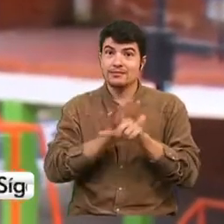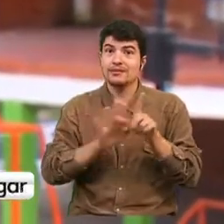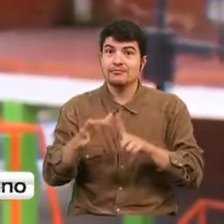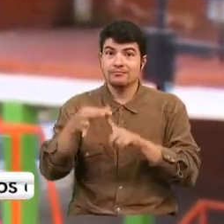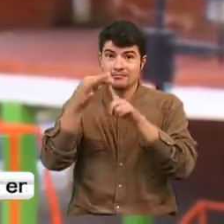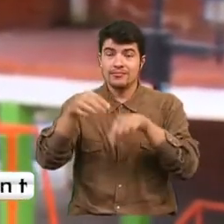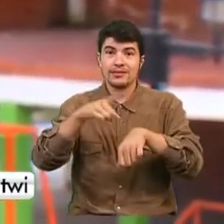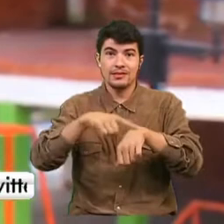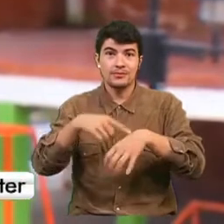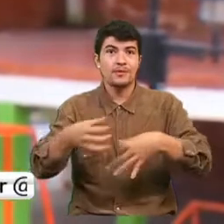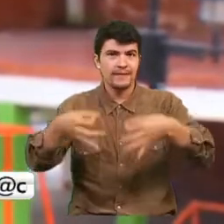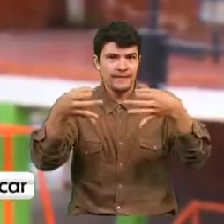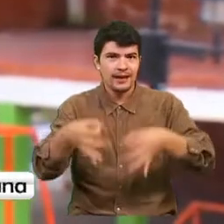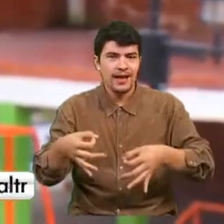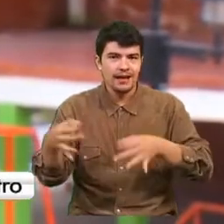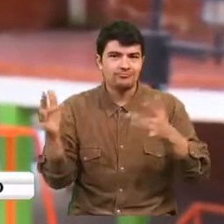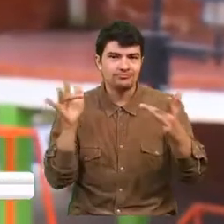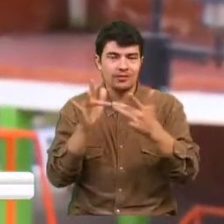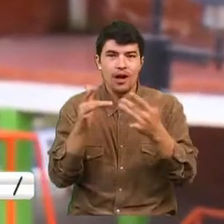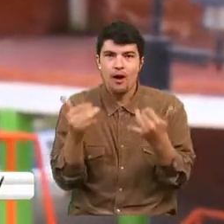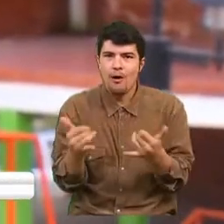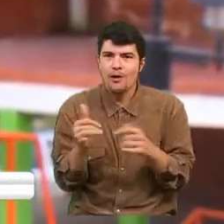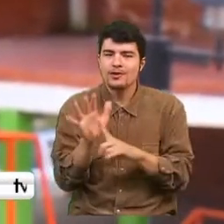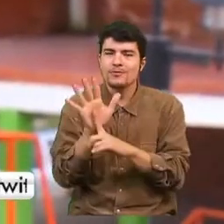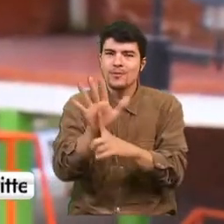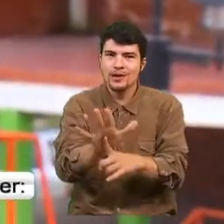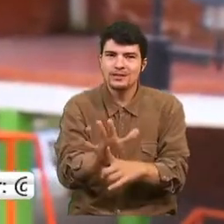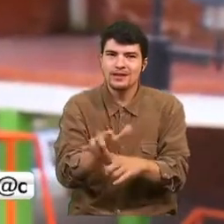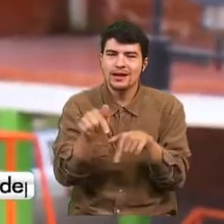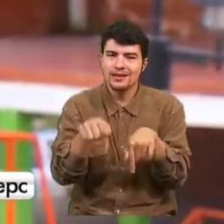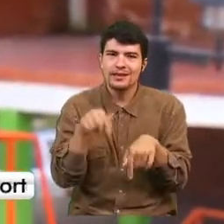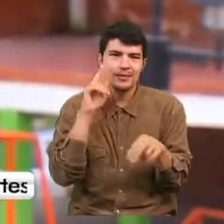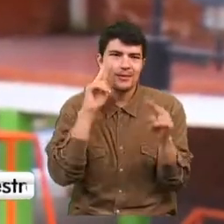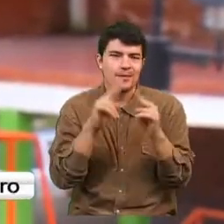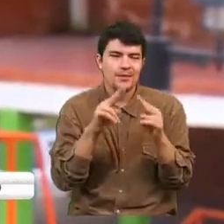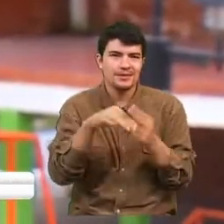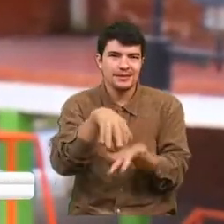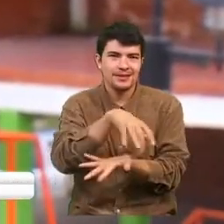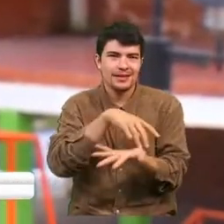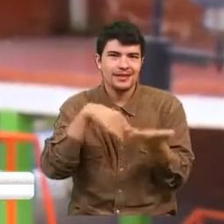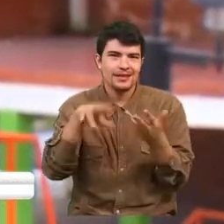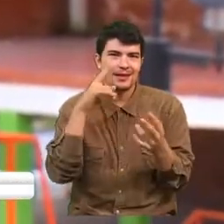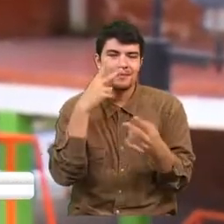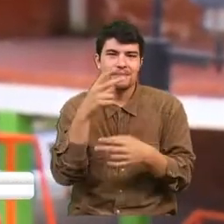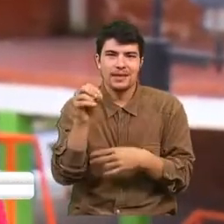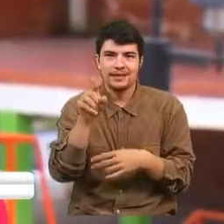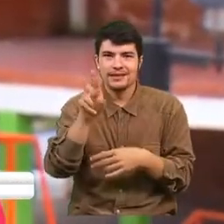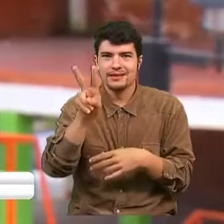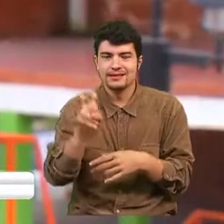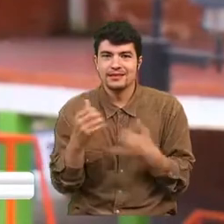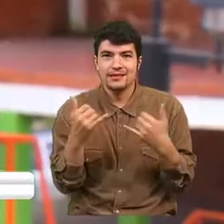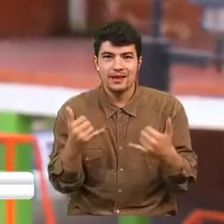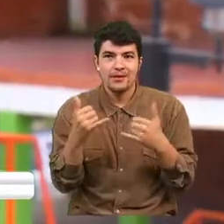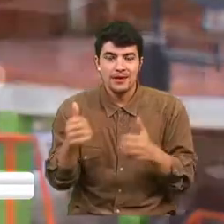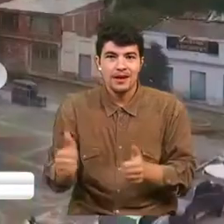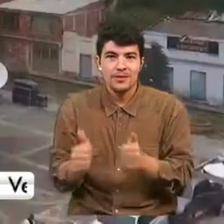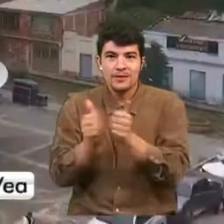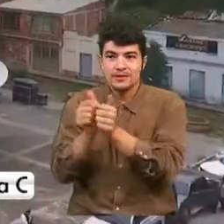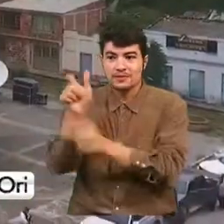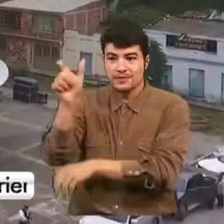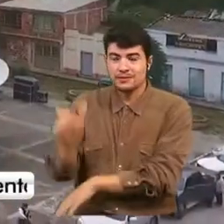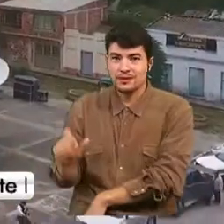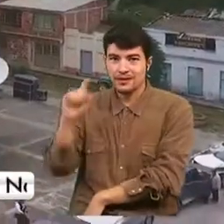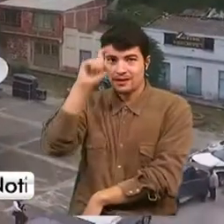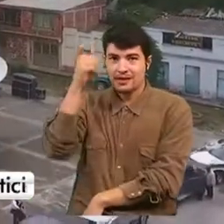esta transmisión de Oriente Noticias que hoy trae Expedición Santander 2017. Pues hoy estamos aquí con el señor